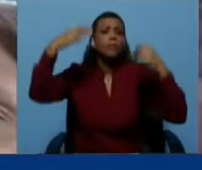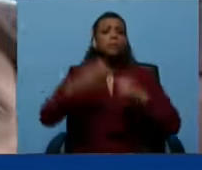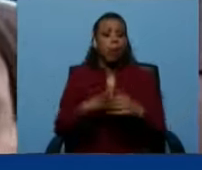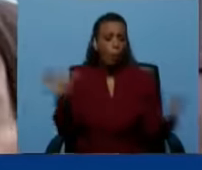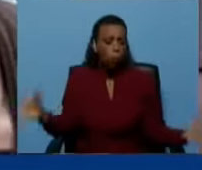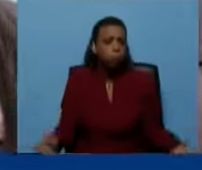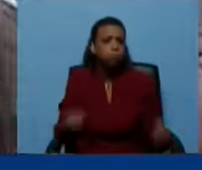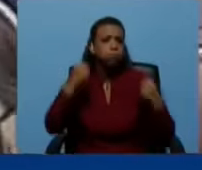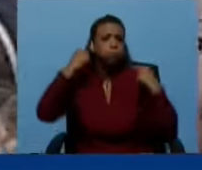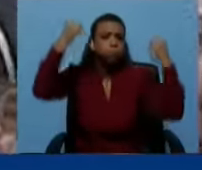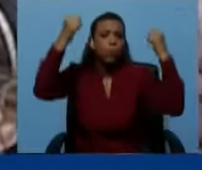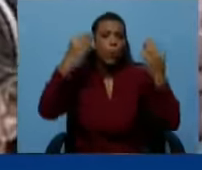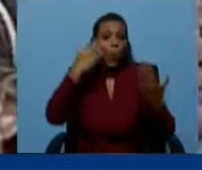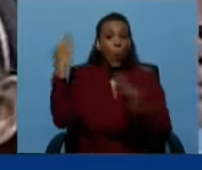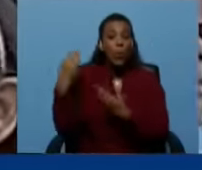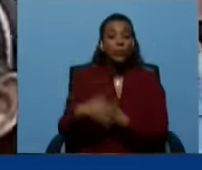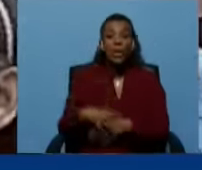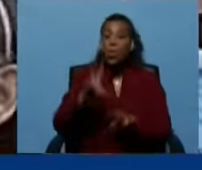inconmensurable.